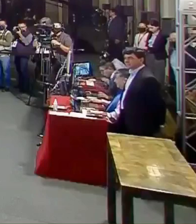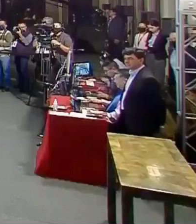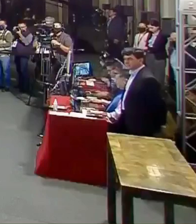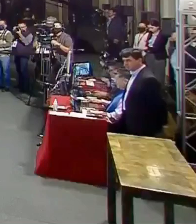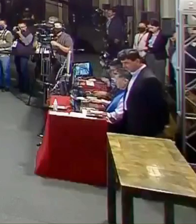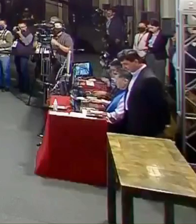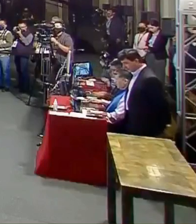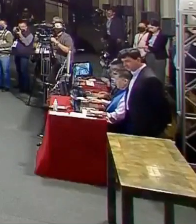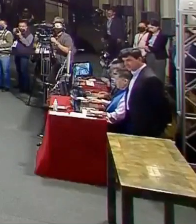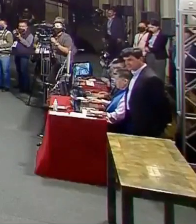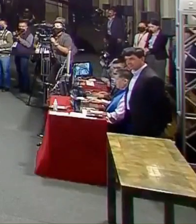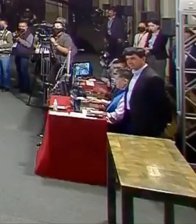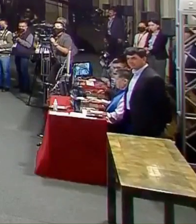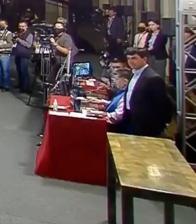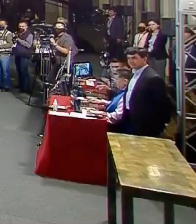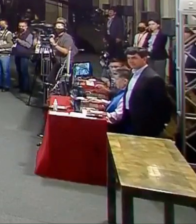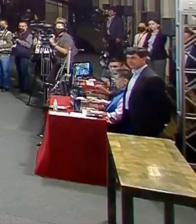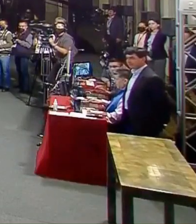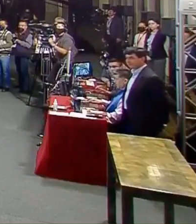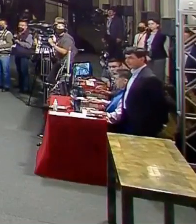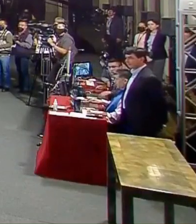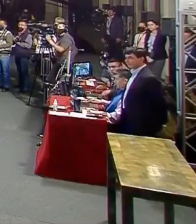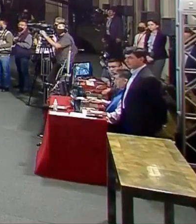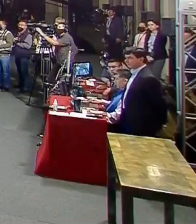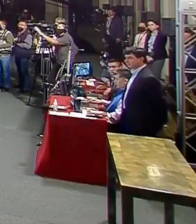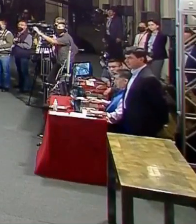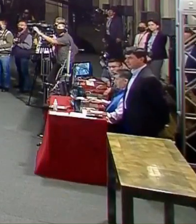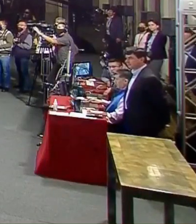Muchas gracias a todos ustedes. Enhorabuena.